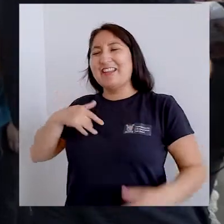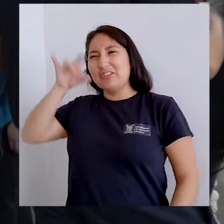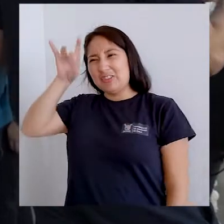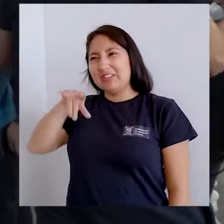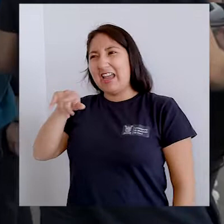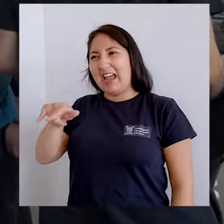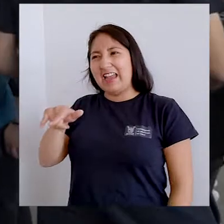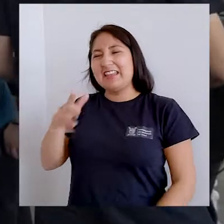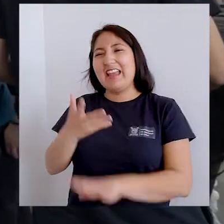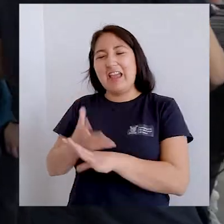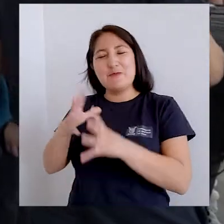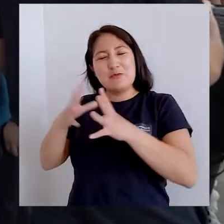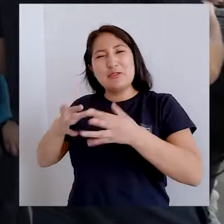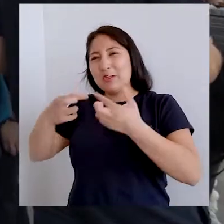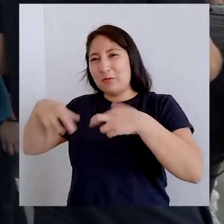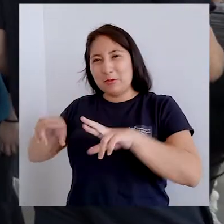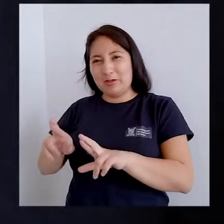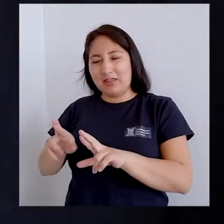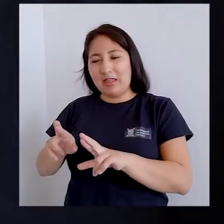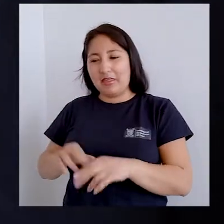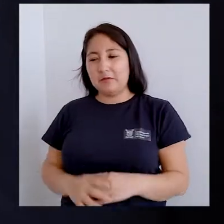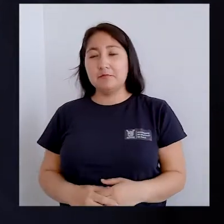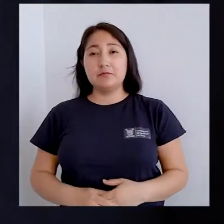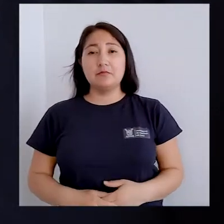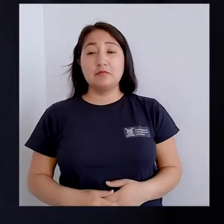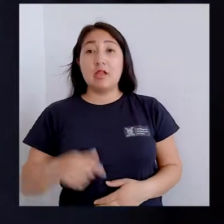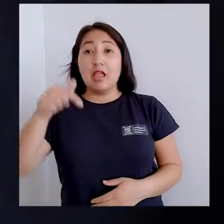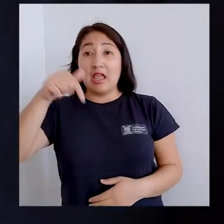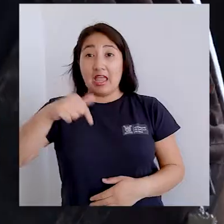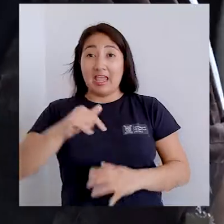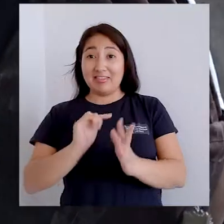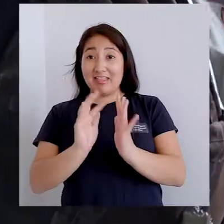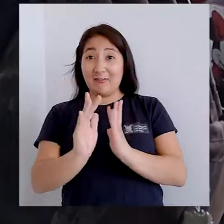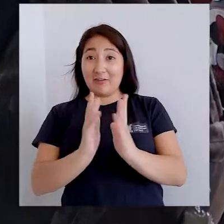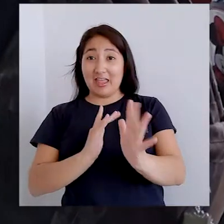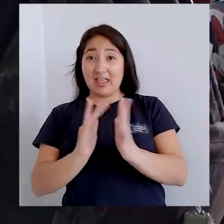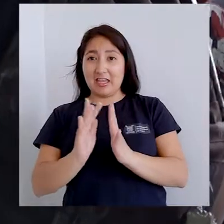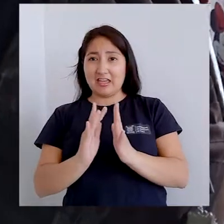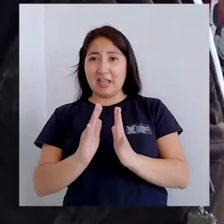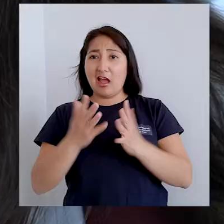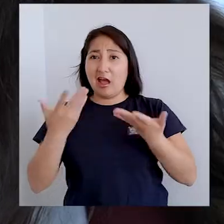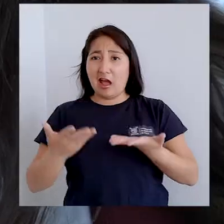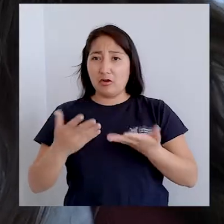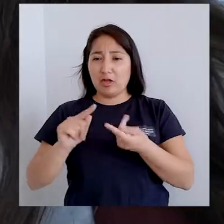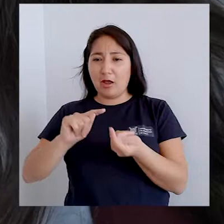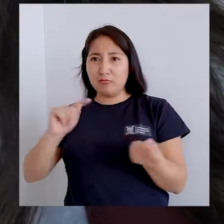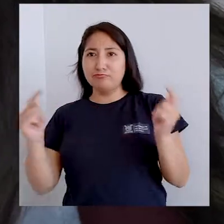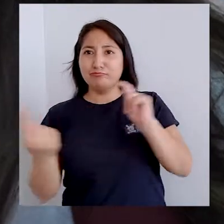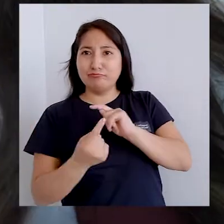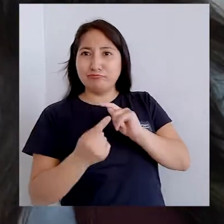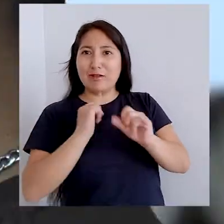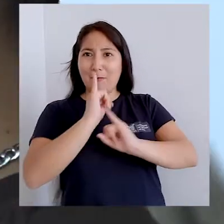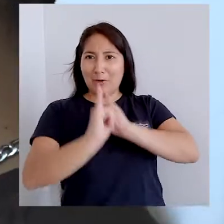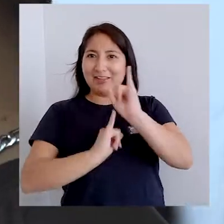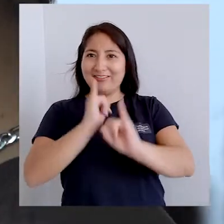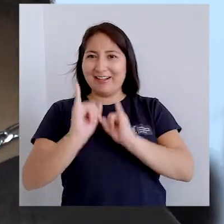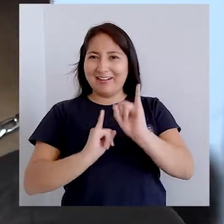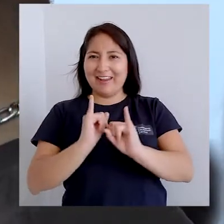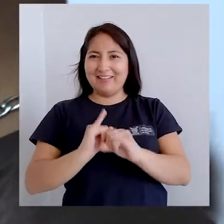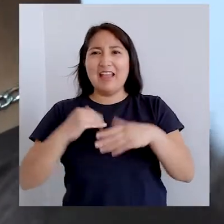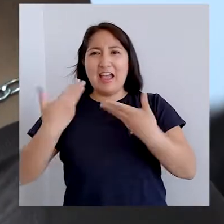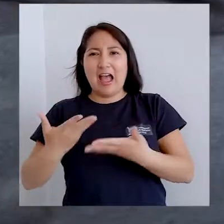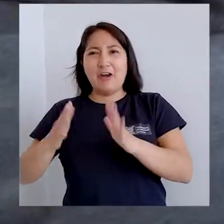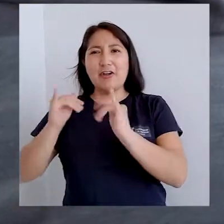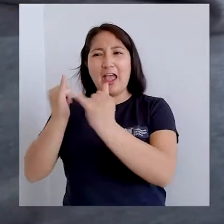entrega muchas chances y oportunidades. Cada vez más este tipo de ferias se ha ido virtualizando, o sea, hay mucha gente que se informa